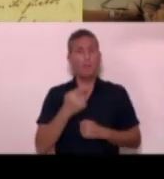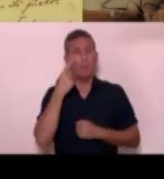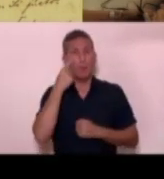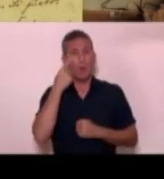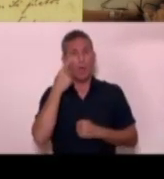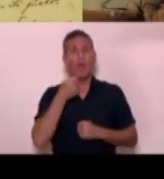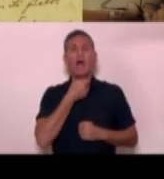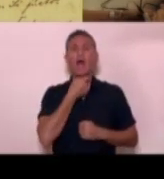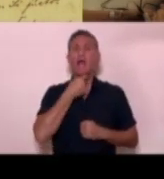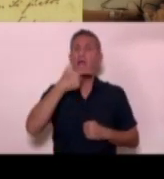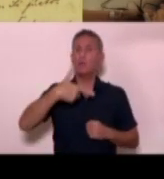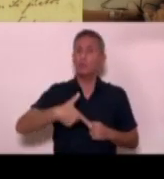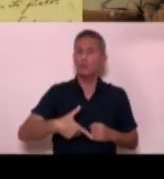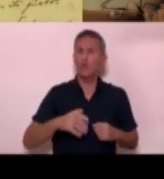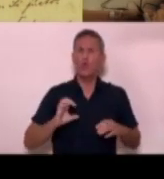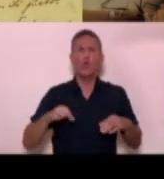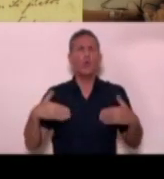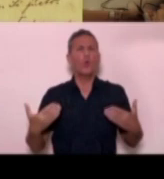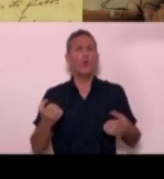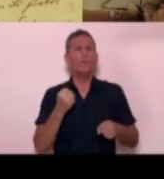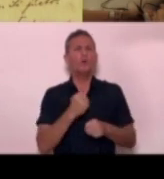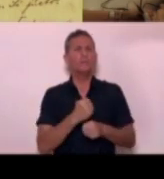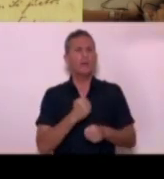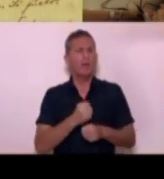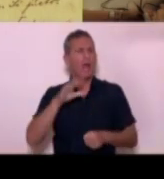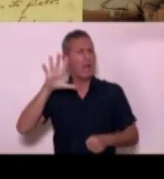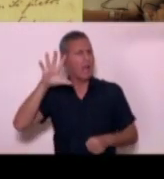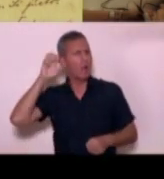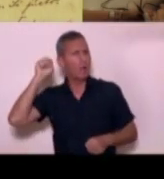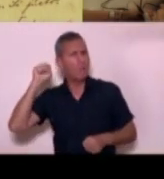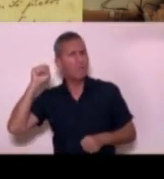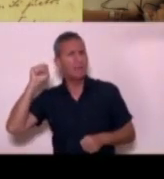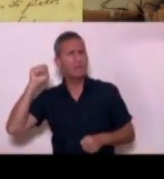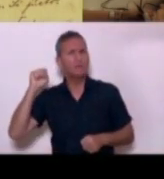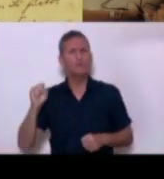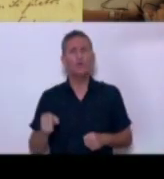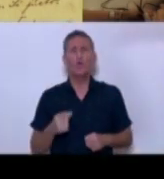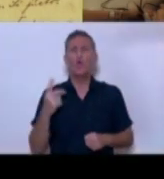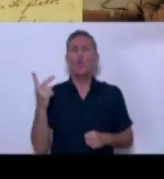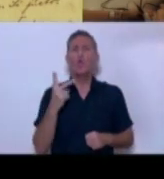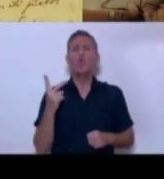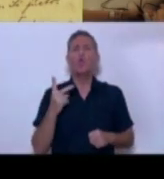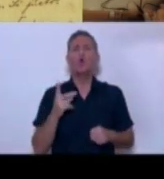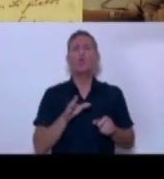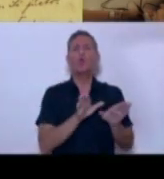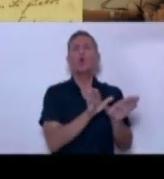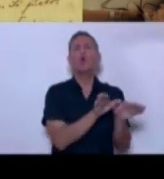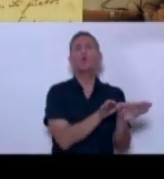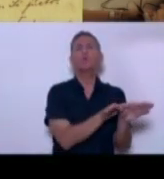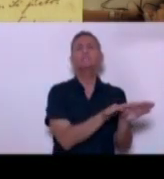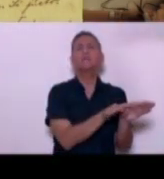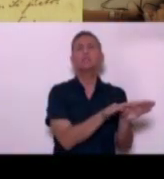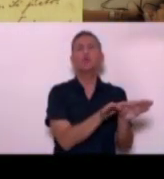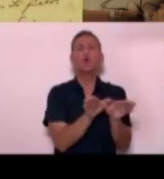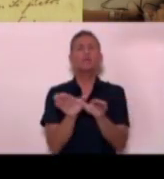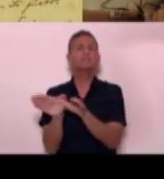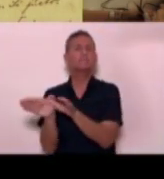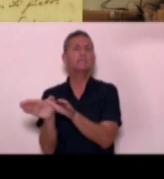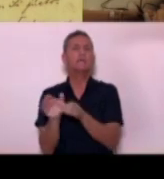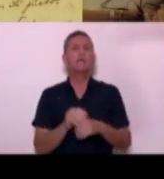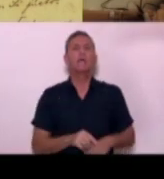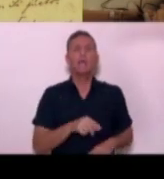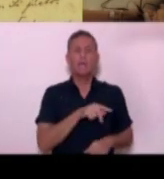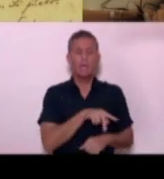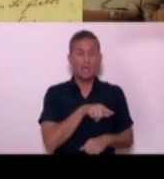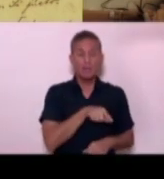sistemática. Vamos a ejemplificar cómo trabajar la comprensión en la obra Los dos ruiseñores, que aparece